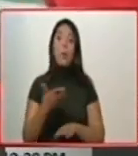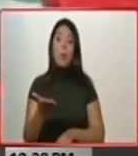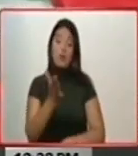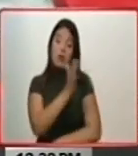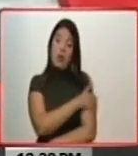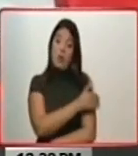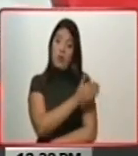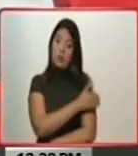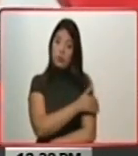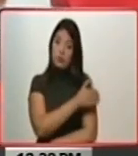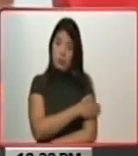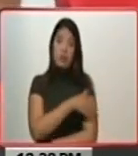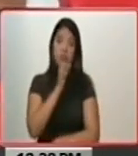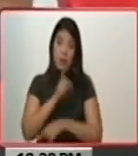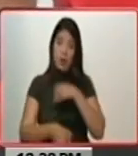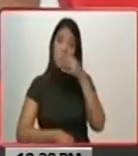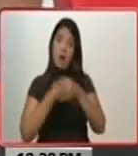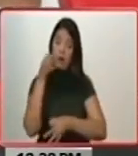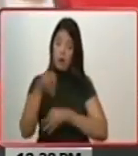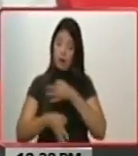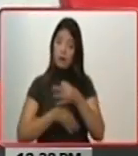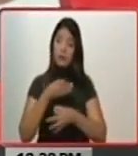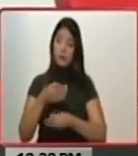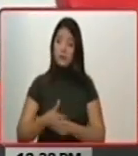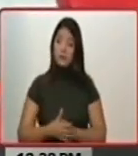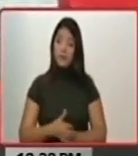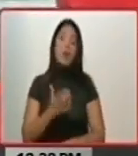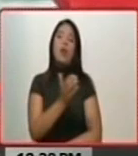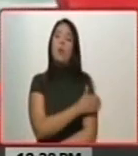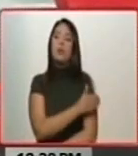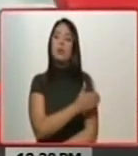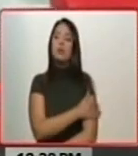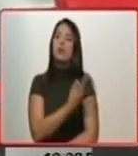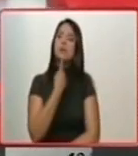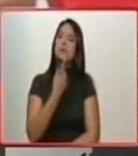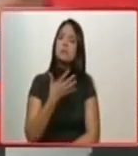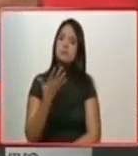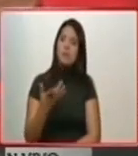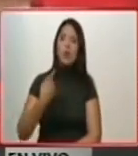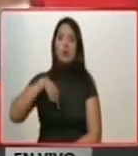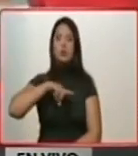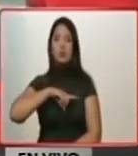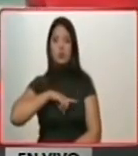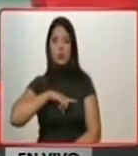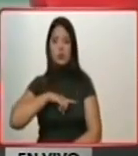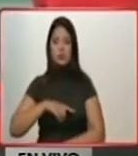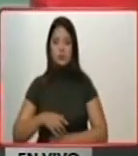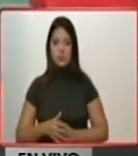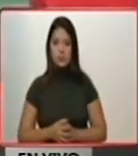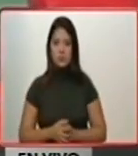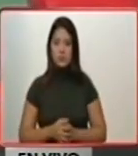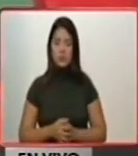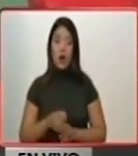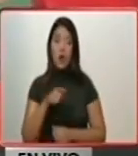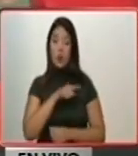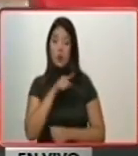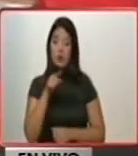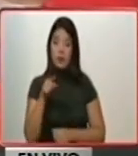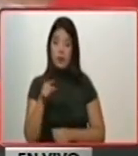oposición, hay que decirlo así, la oposición dice que nosotros los tenemos a